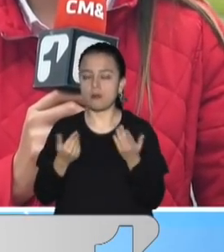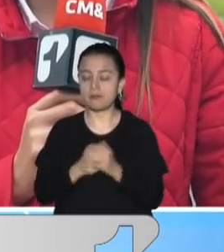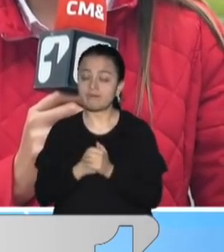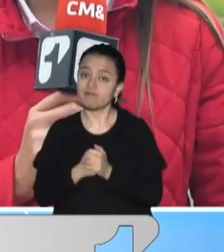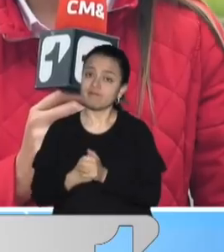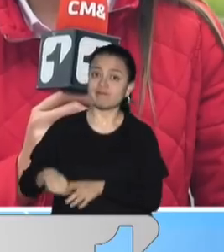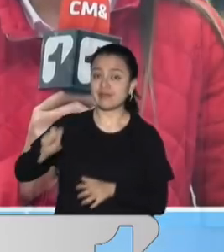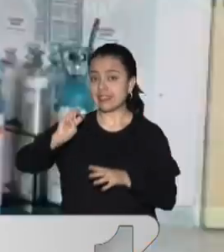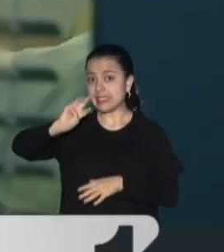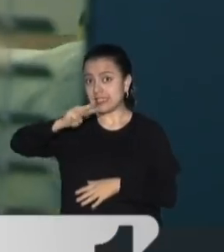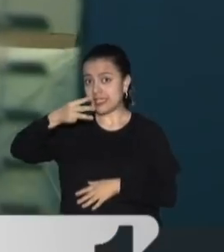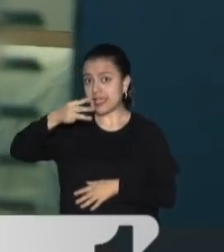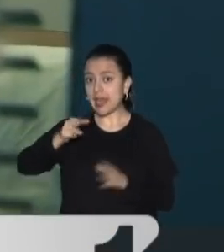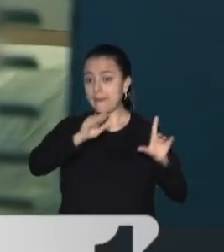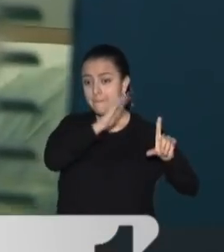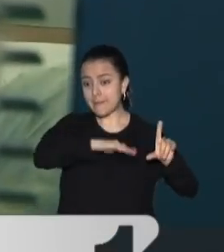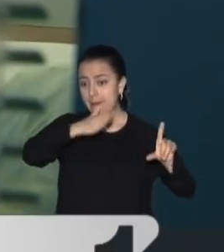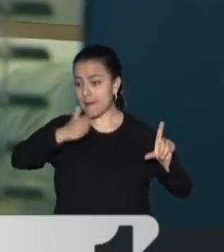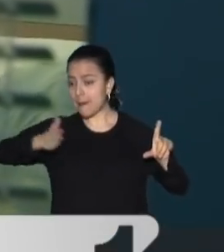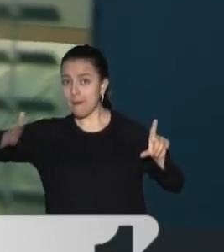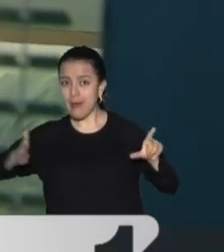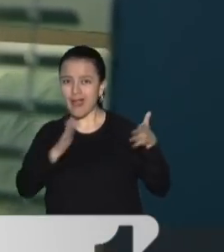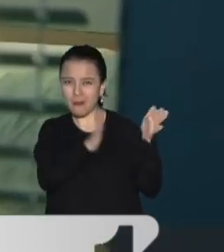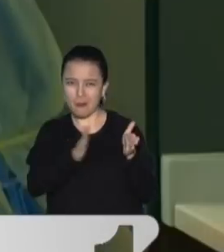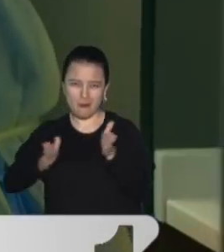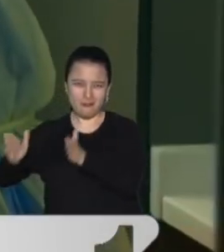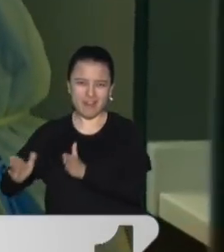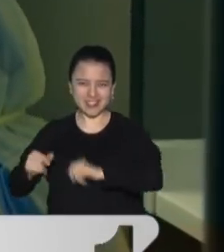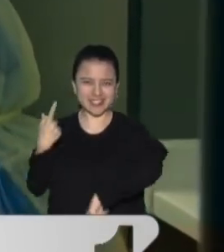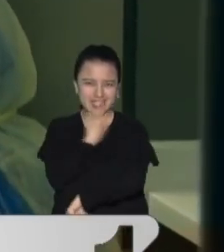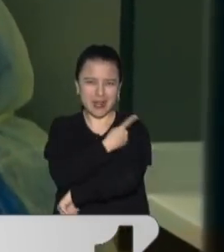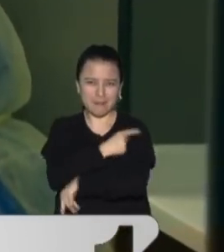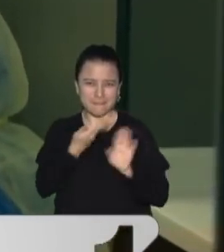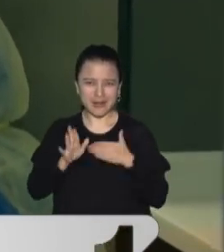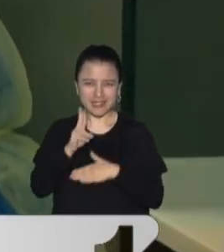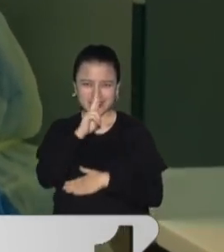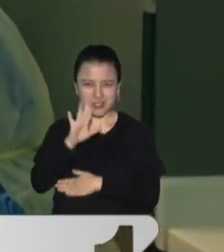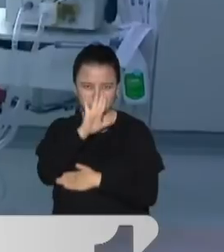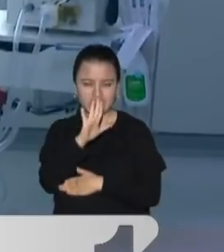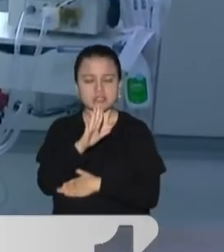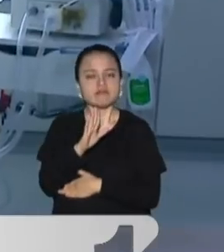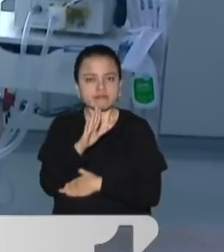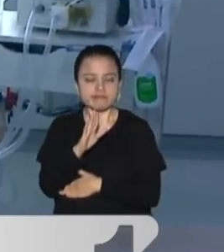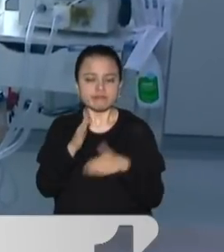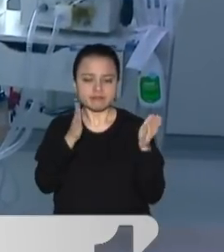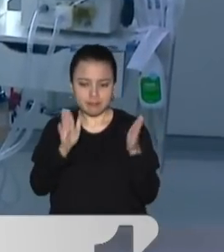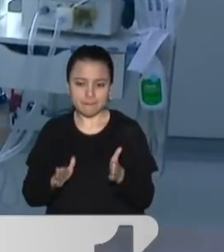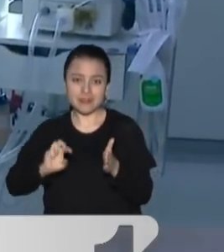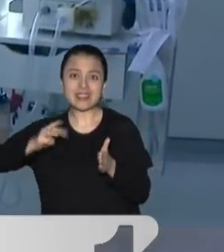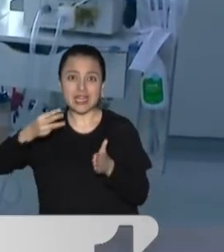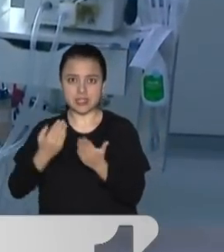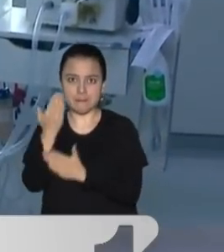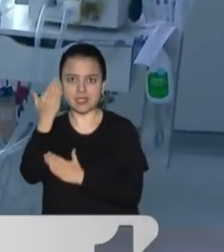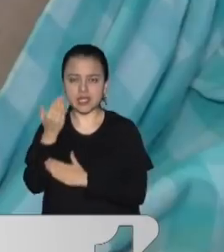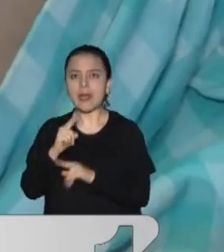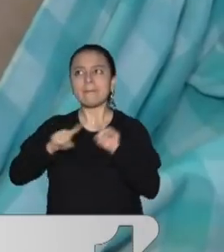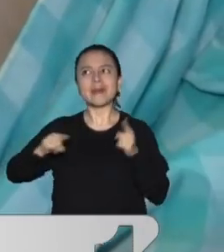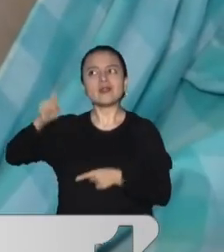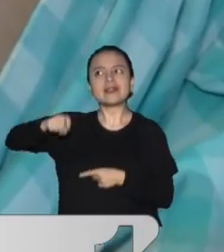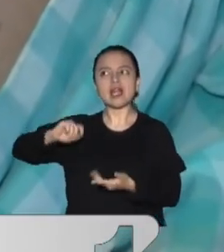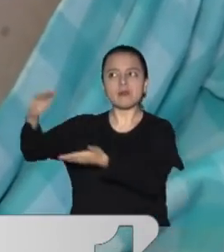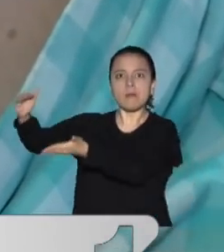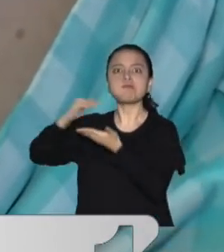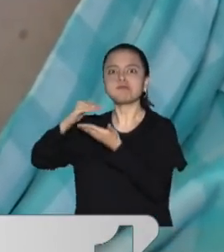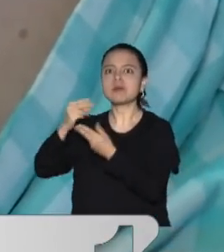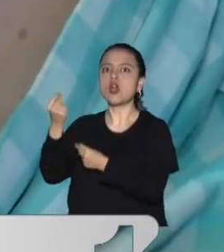la tercera etapa del plan de vacunación. Lo que dice Bogotá es que deberían enviar más dosis a la capital porque solo